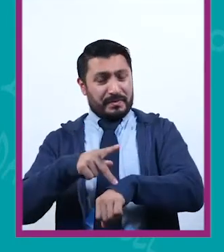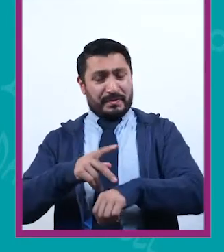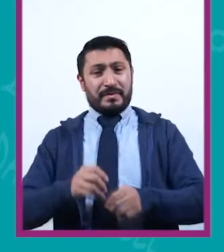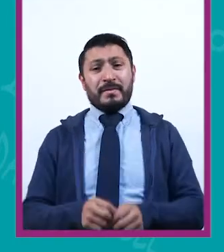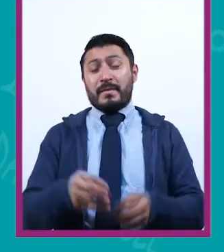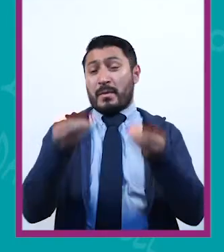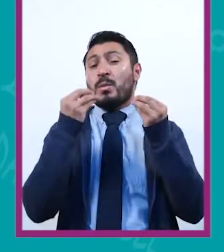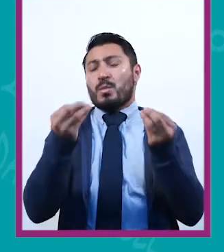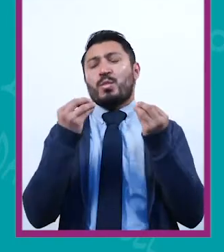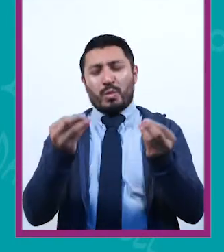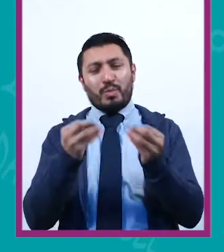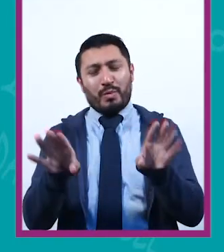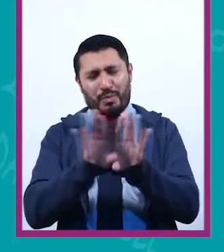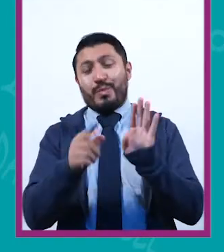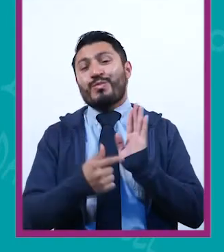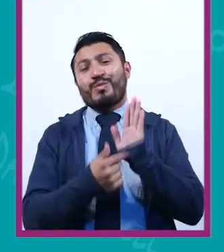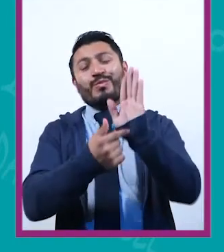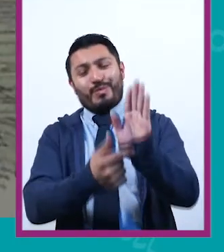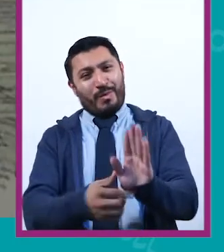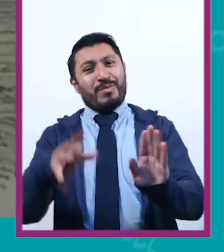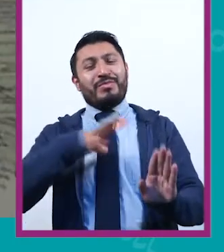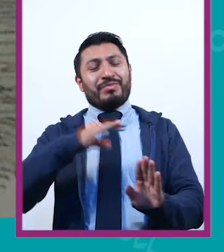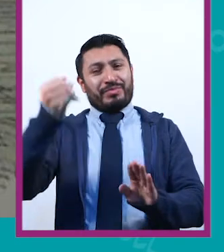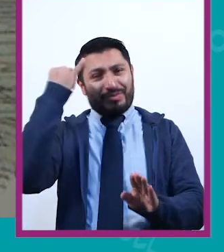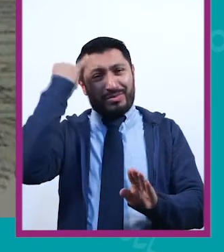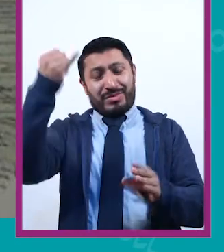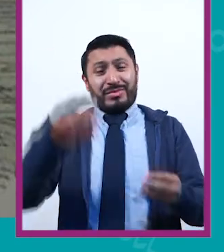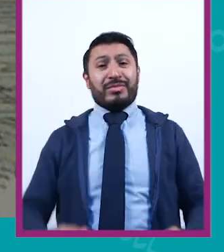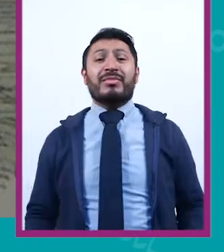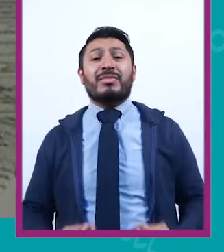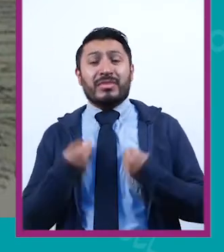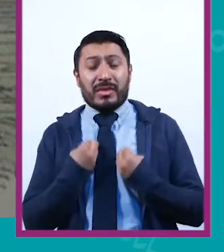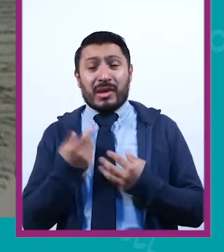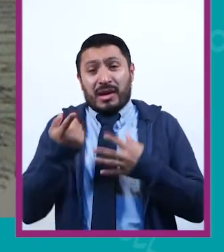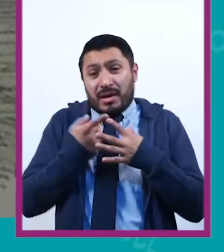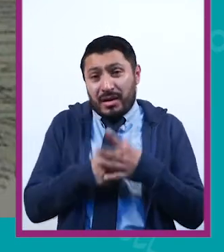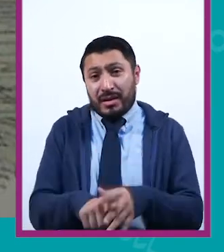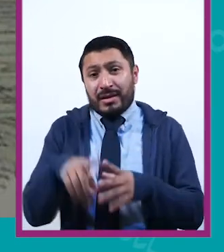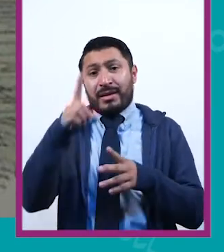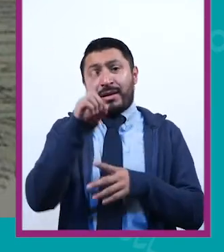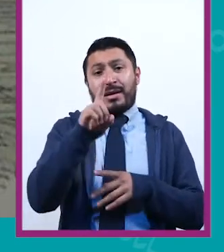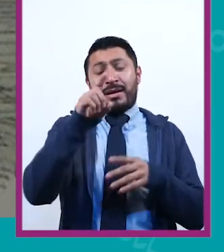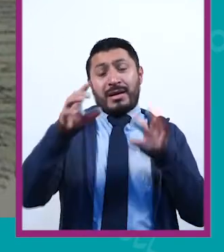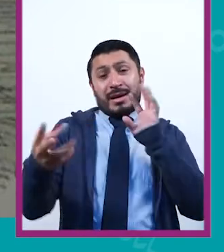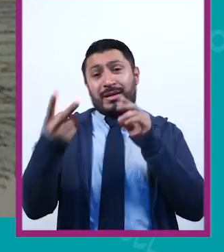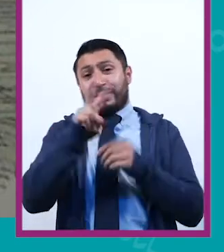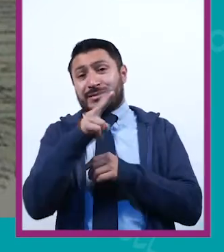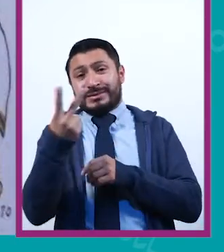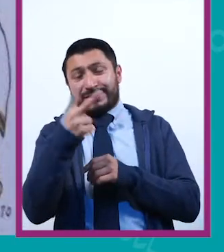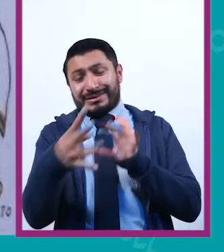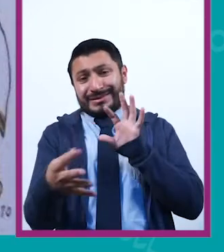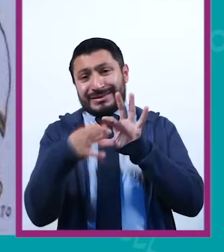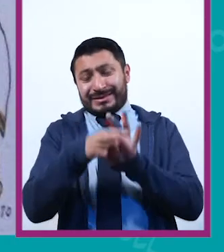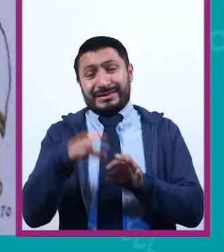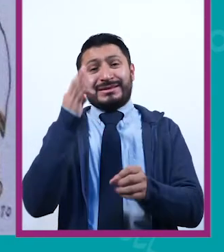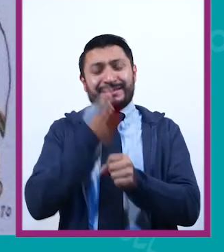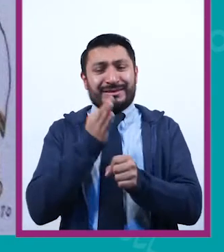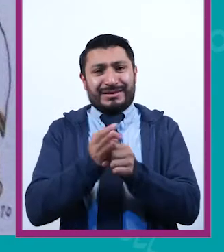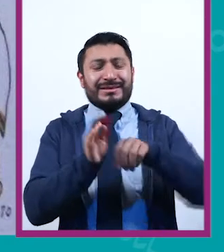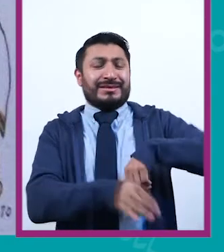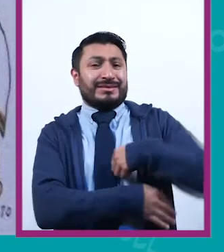piedra, que aunque muchas de ellas nos señalan que concebían su existencia a partir de una dualidad, aún